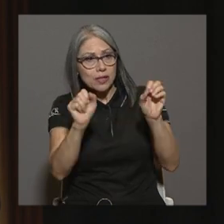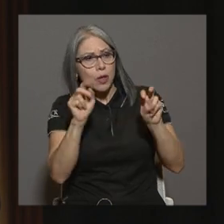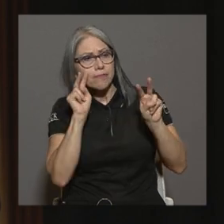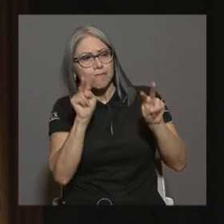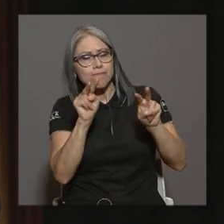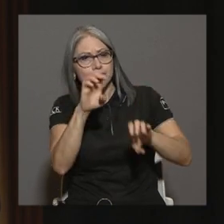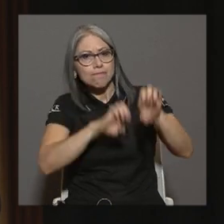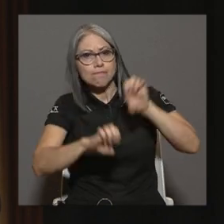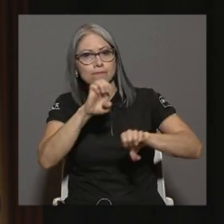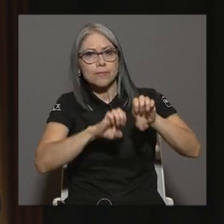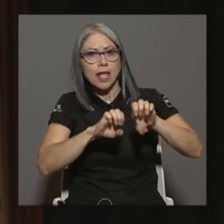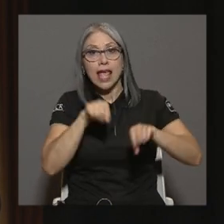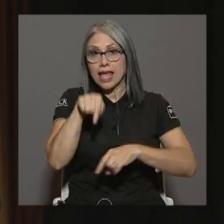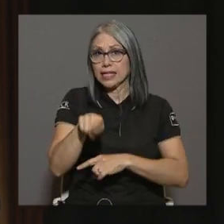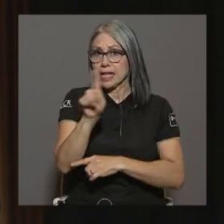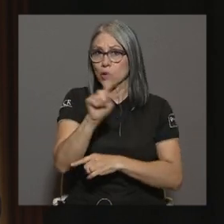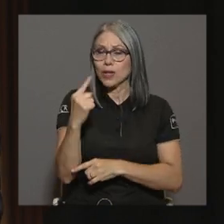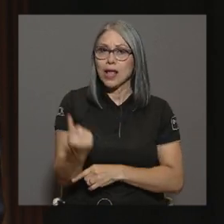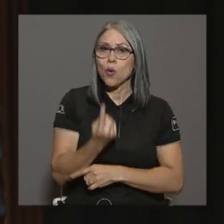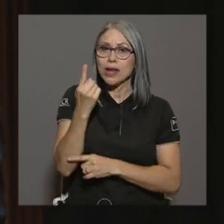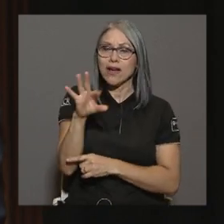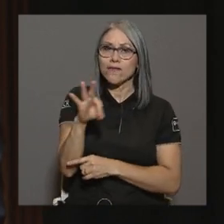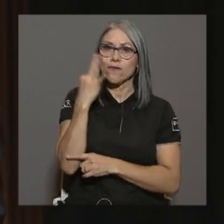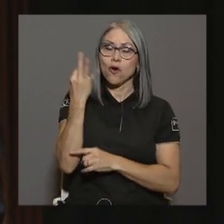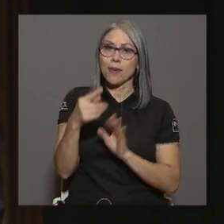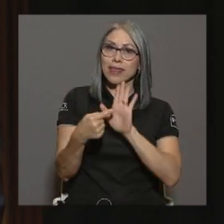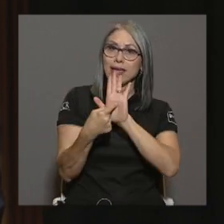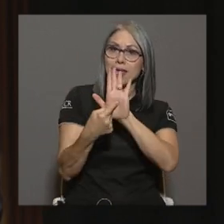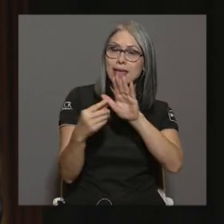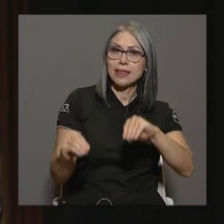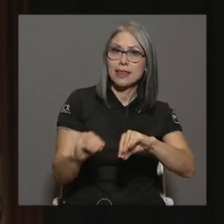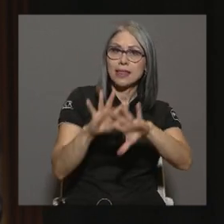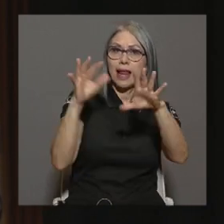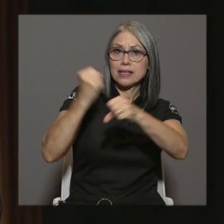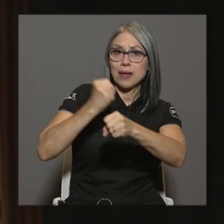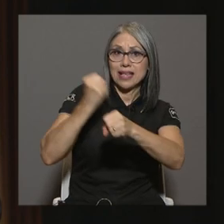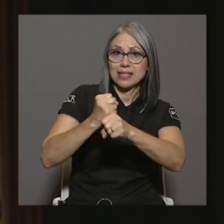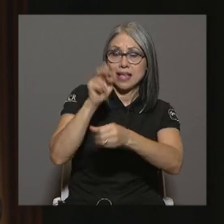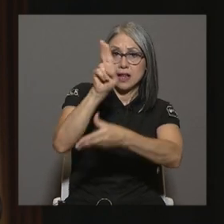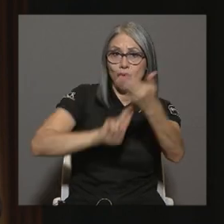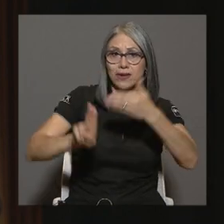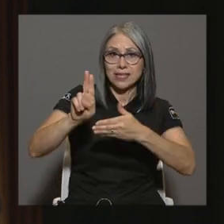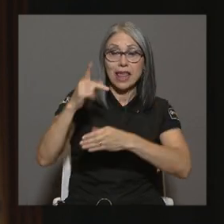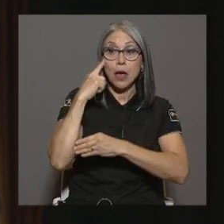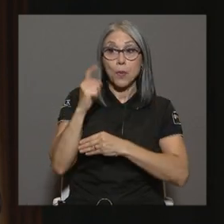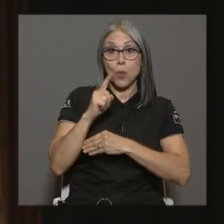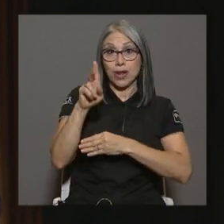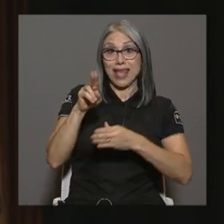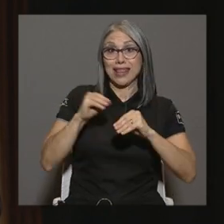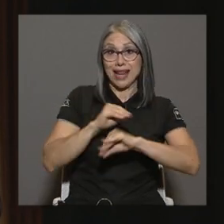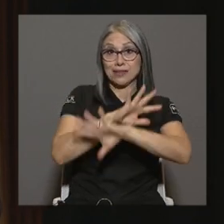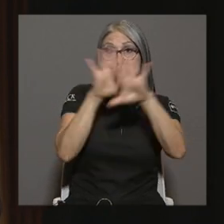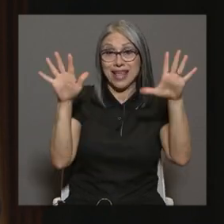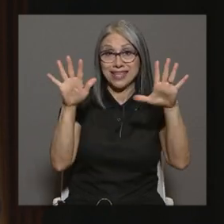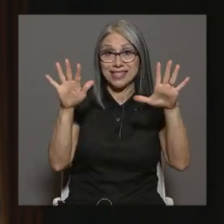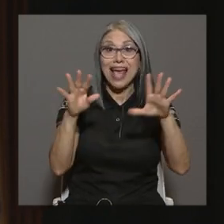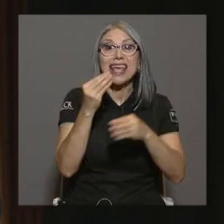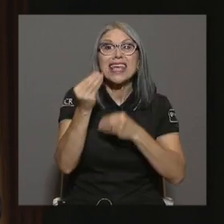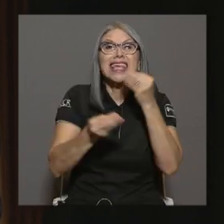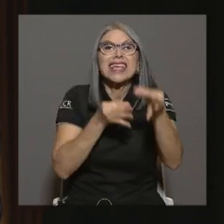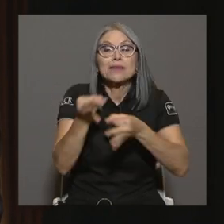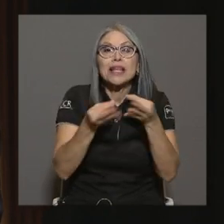esta no es la única práctica de transparencia que la universidad sigue, porque la premisa de transparencia y rendición de cuentas debe consolidarse